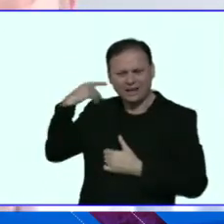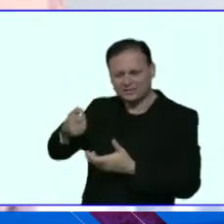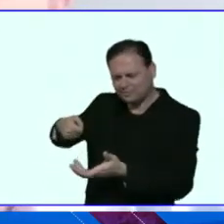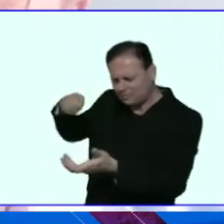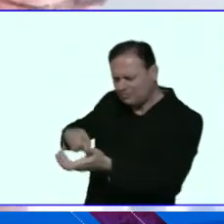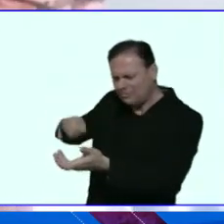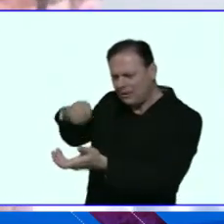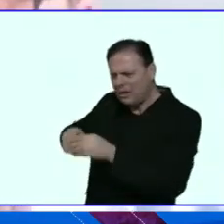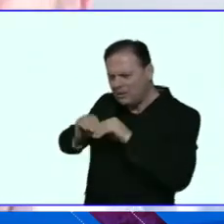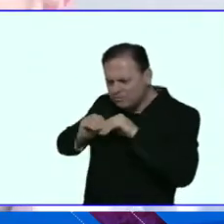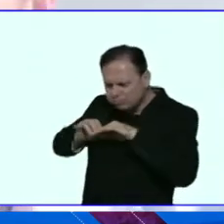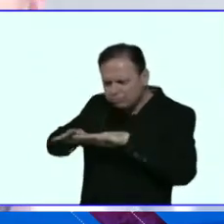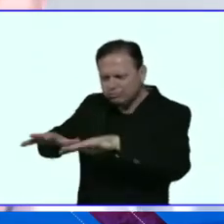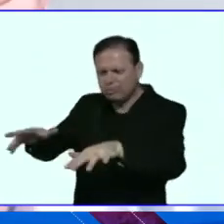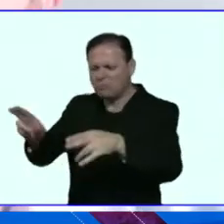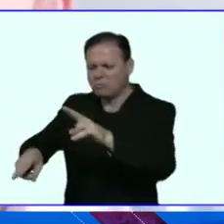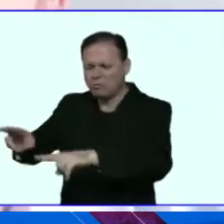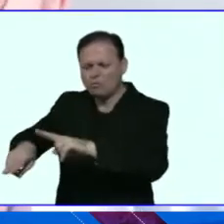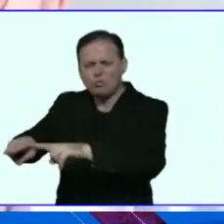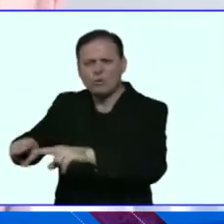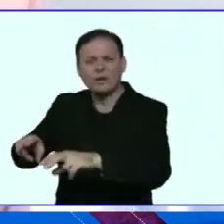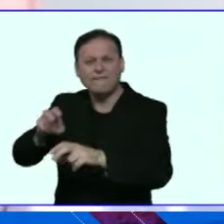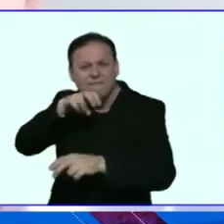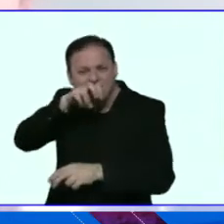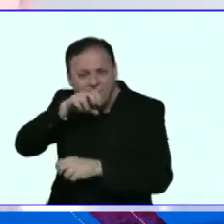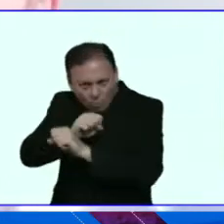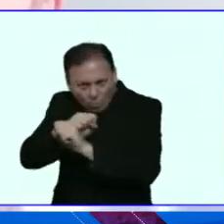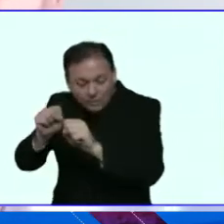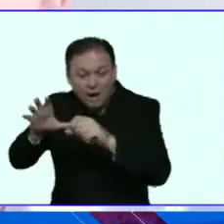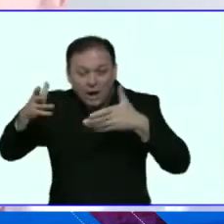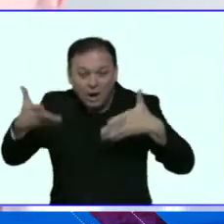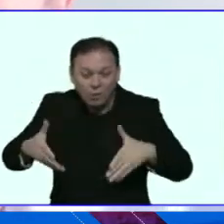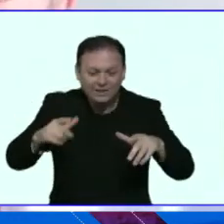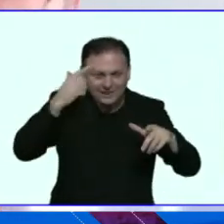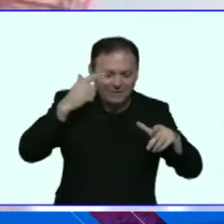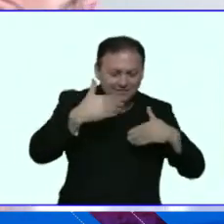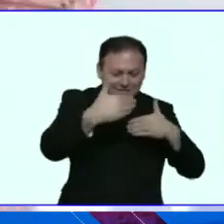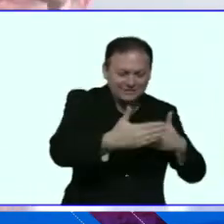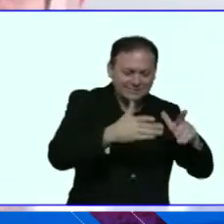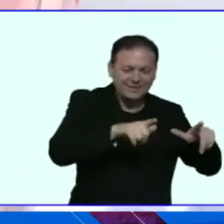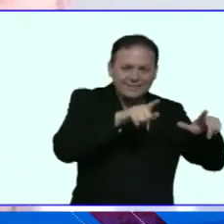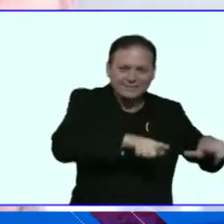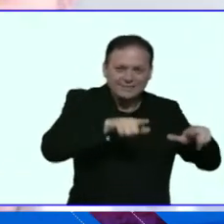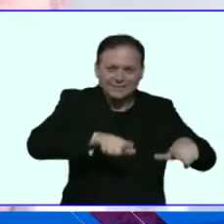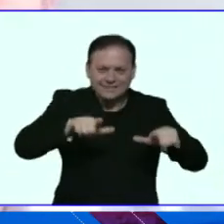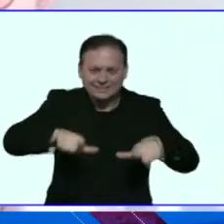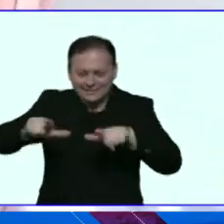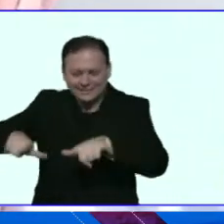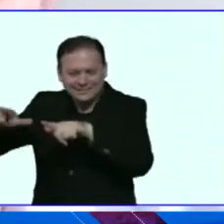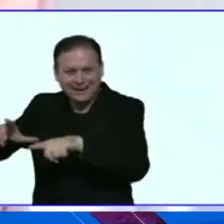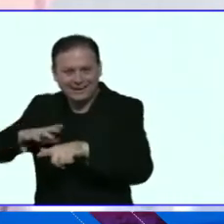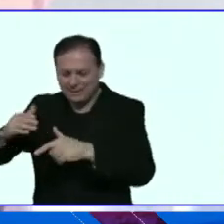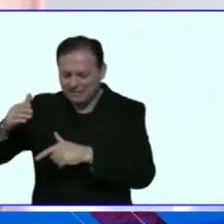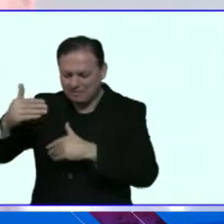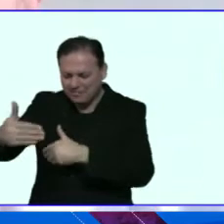lleno, se hacía. Ahora que tenemos esos modulares que se pueden redistribuir de algún modo con un poco de voluntad política y